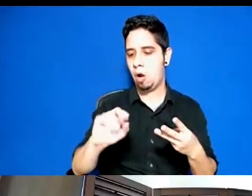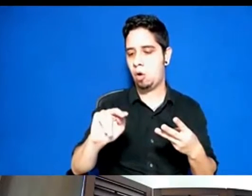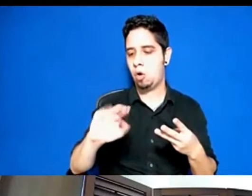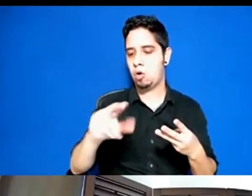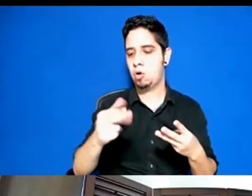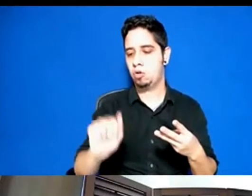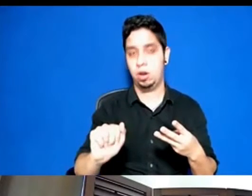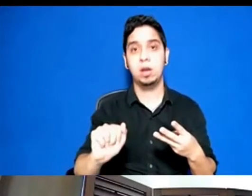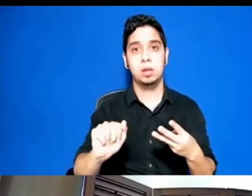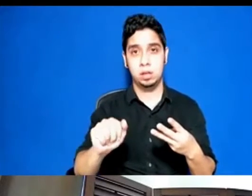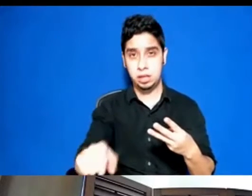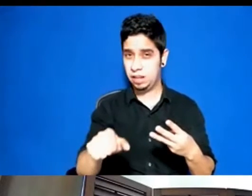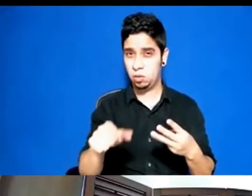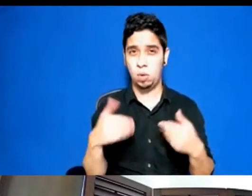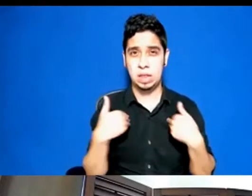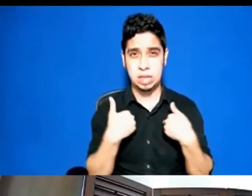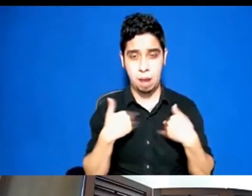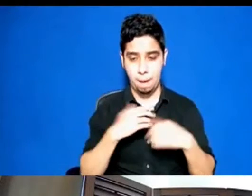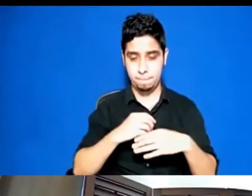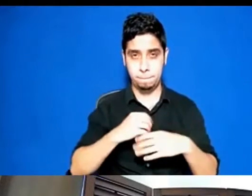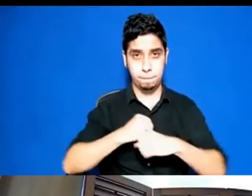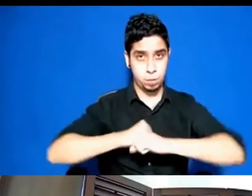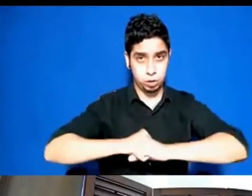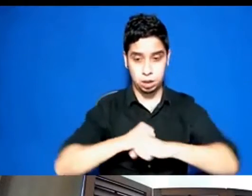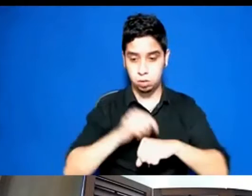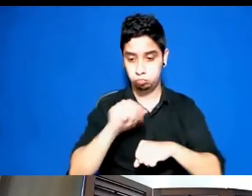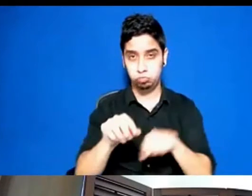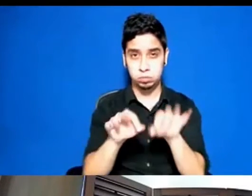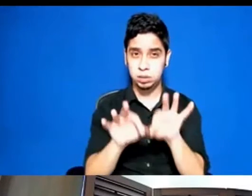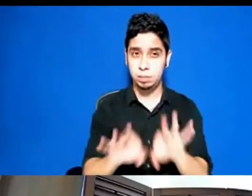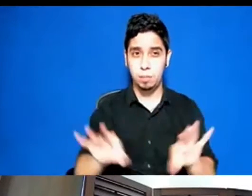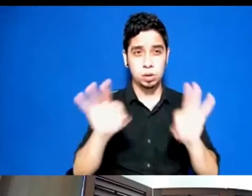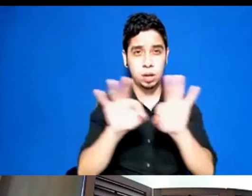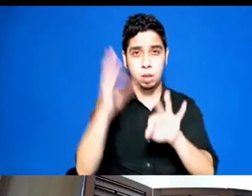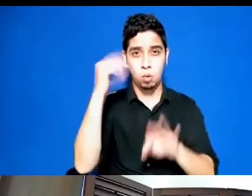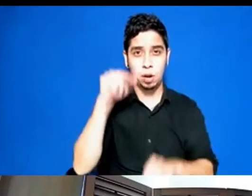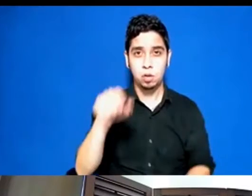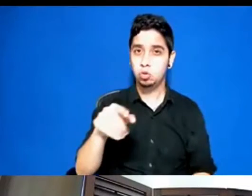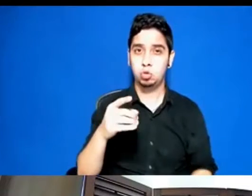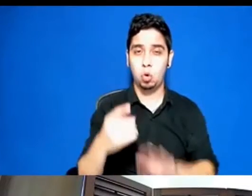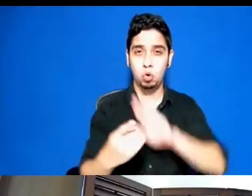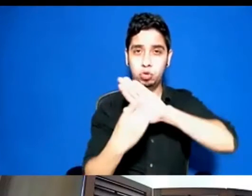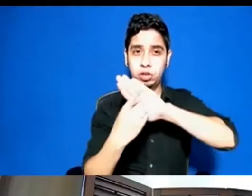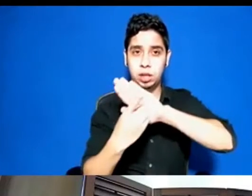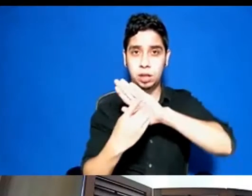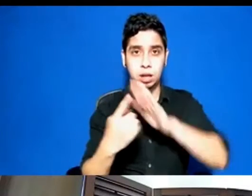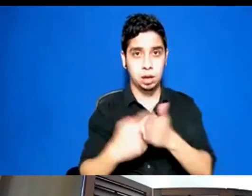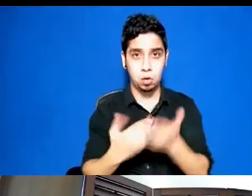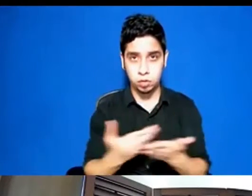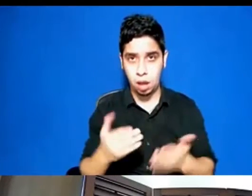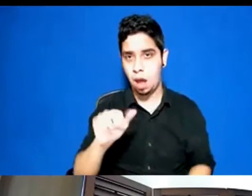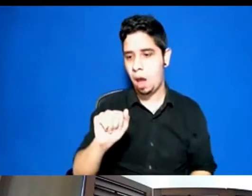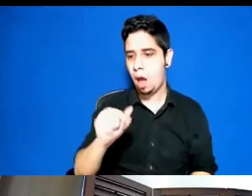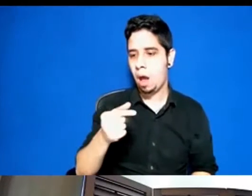está protegida. Uh-huh. Es bien importante porque su dieta principal son aguas vivas,